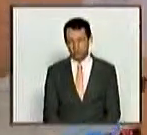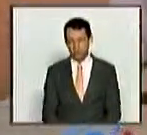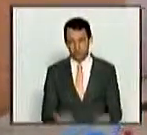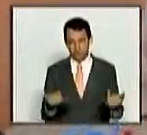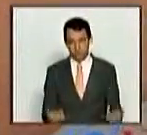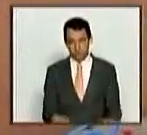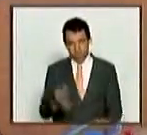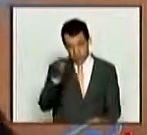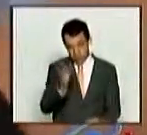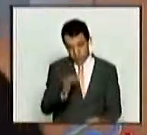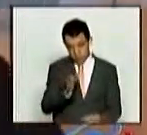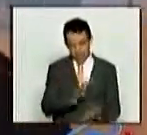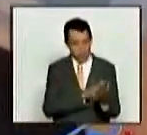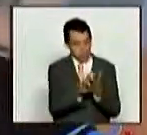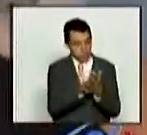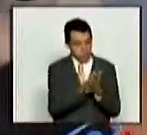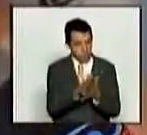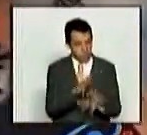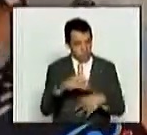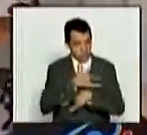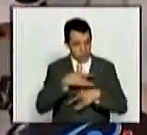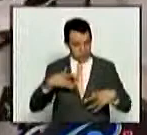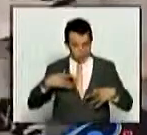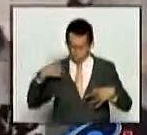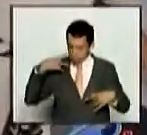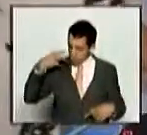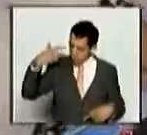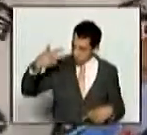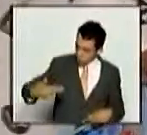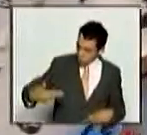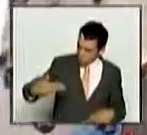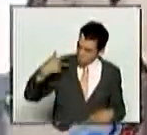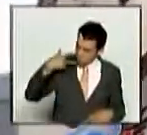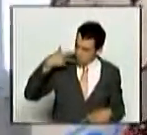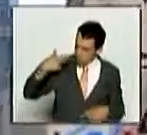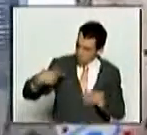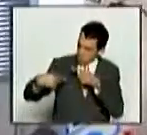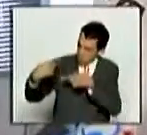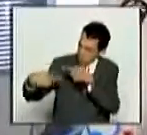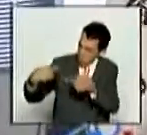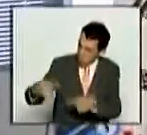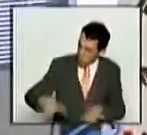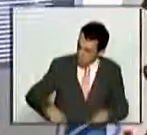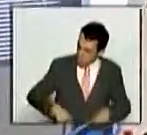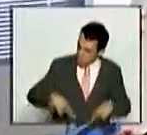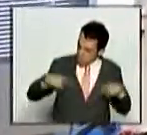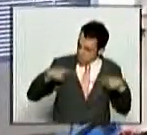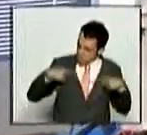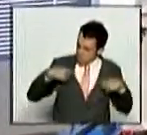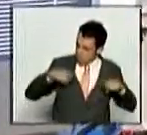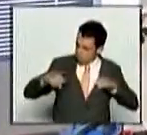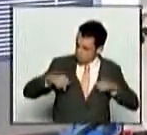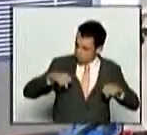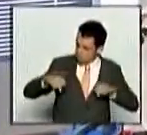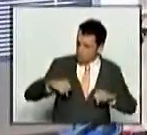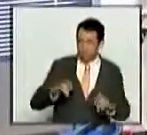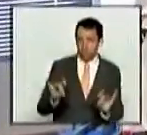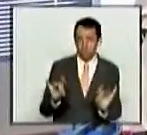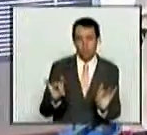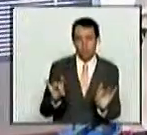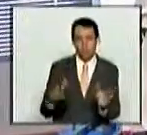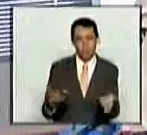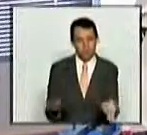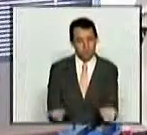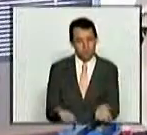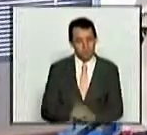Siempre hay una historia clínica antes de un procedimiento para el manejo del dolor. Aquí vamos a utilizar